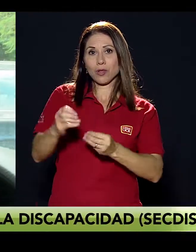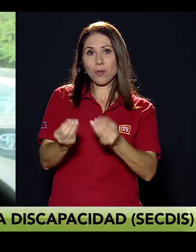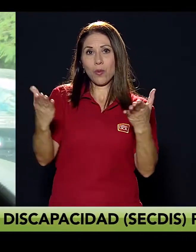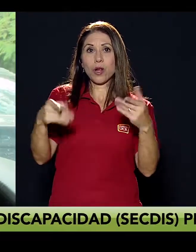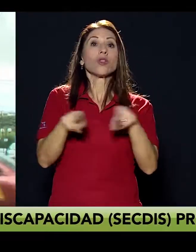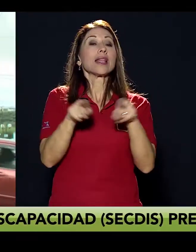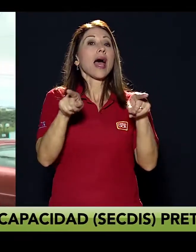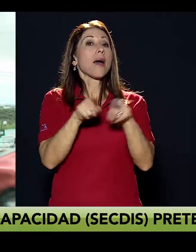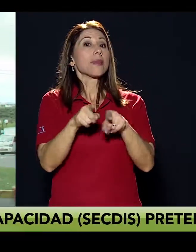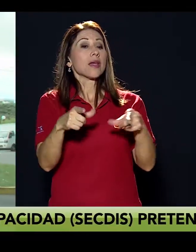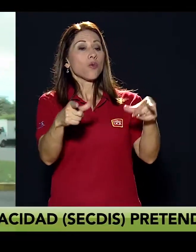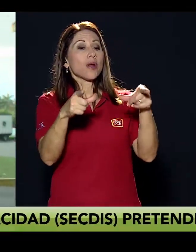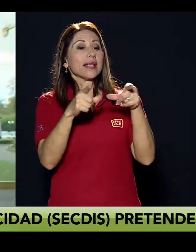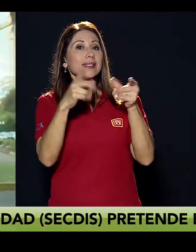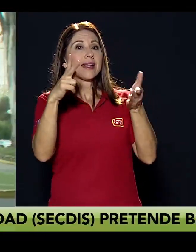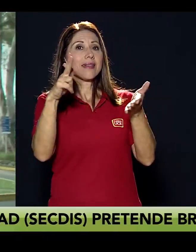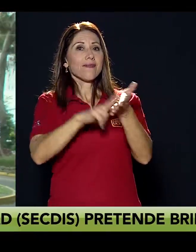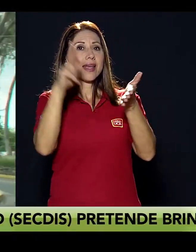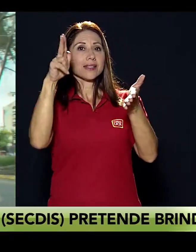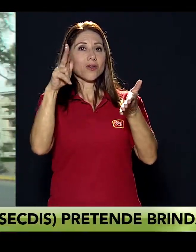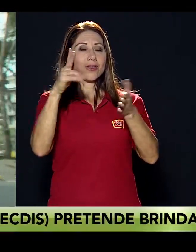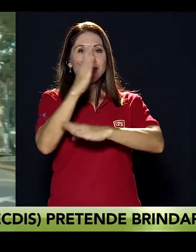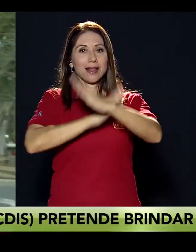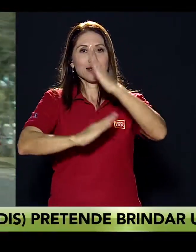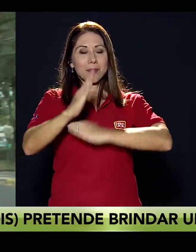de un servicio de certificación de la discapacidad.